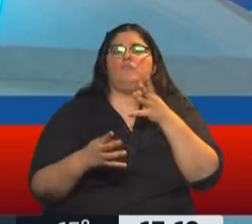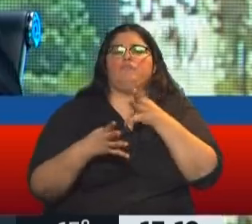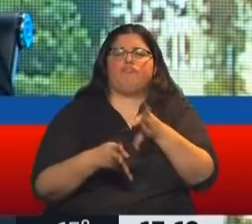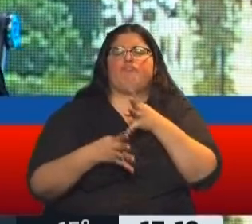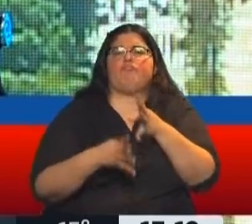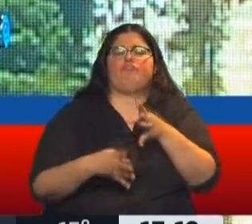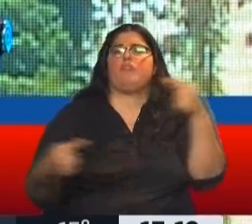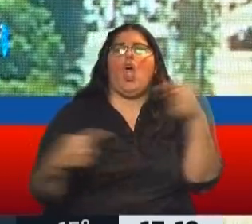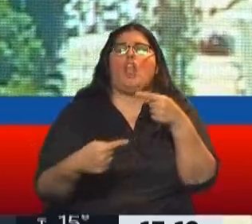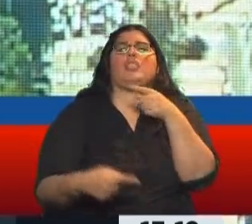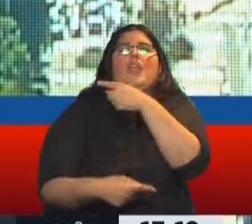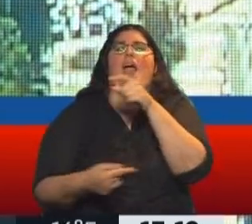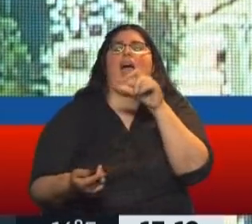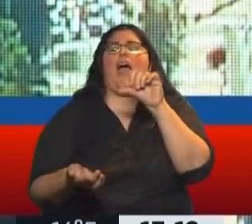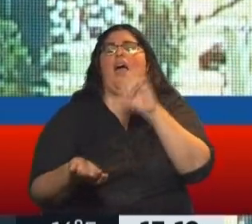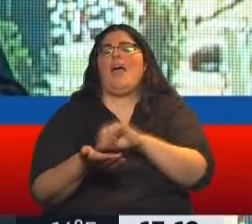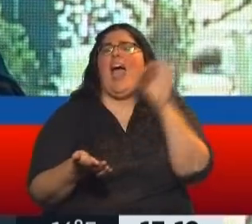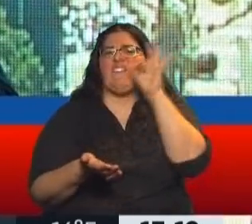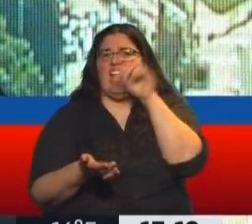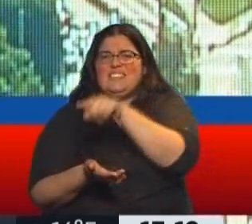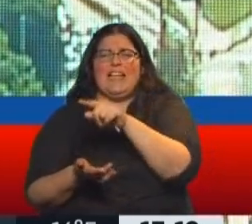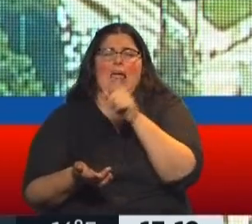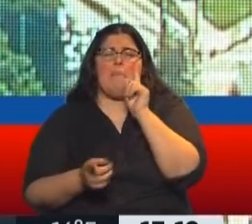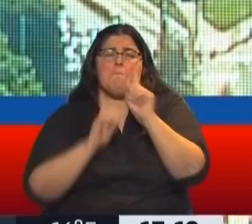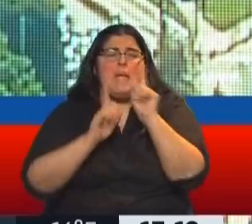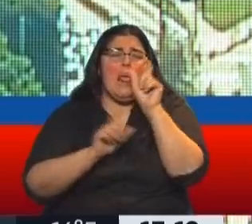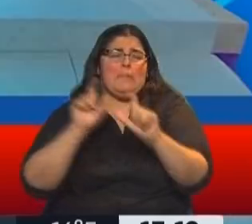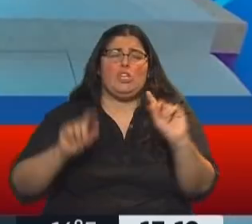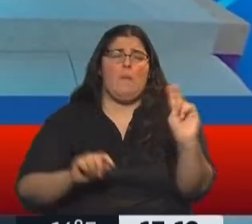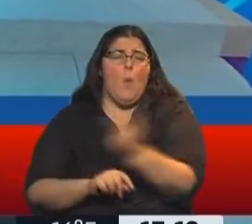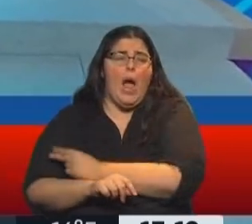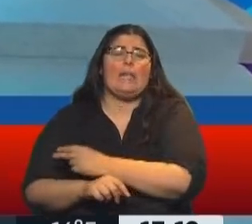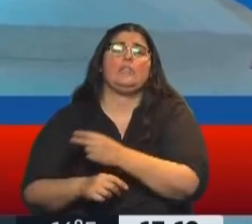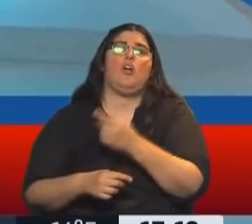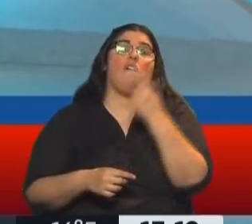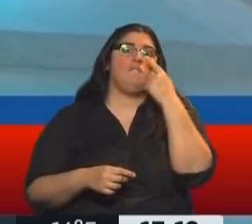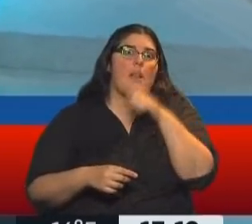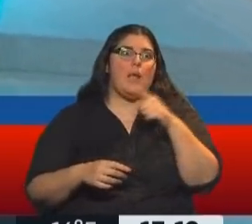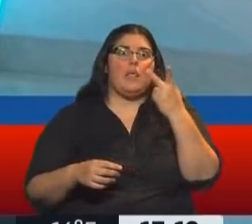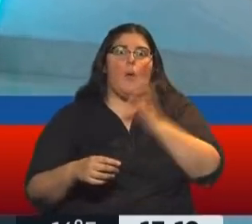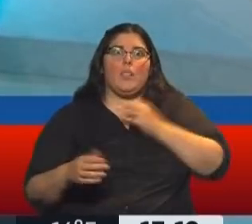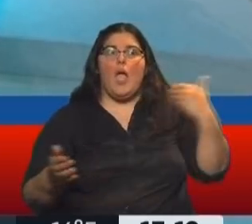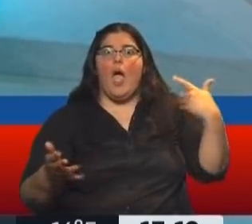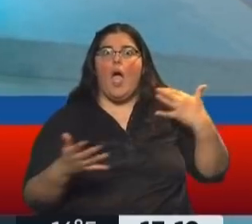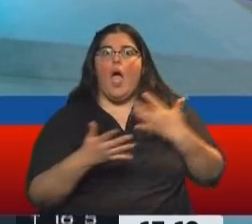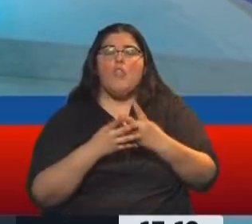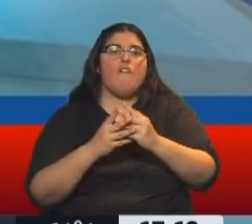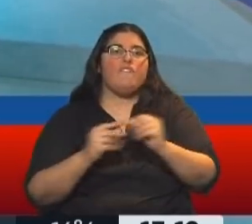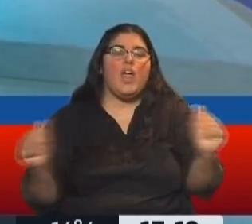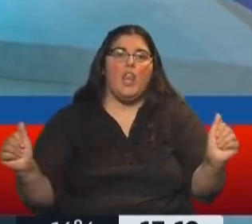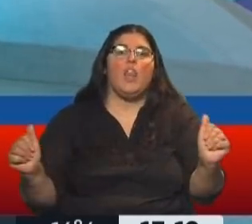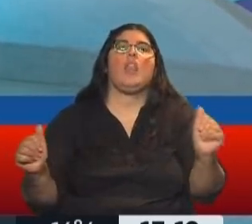contra Afganistán, miles de muertos, etcétera. Y finalmente, después de 20 años, cuando se anuncia la